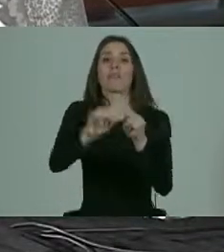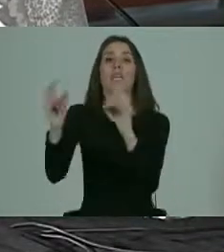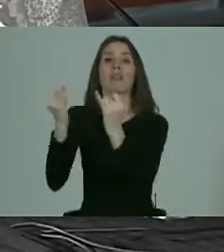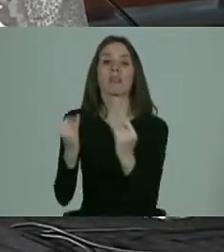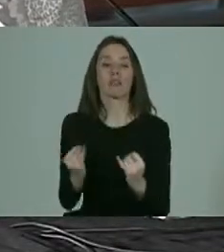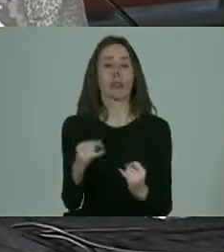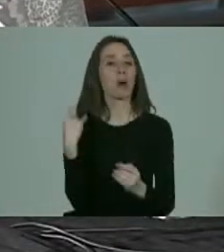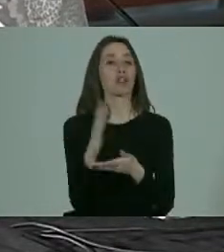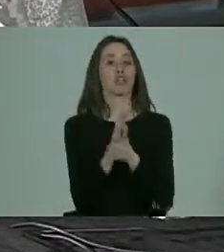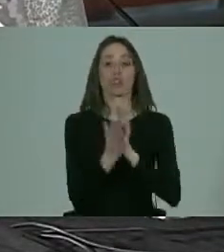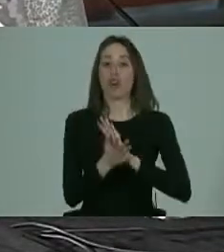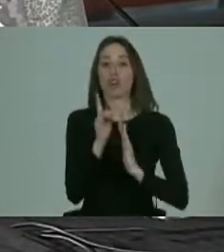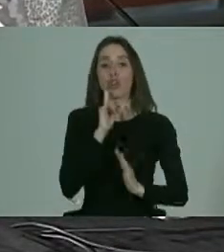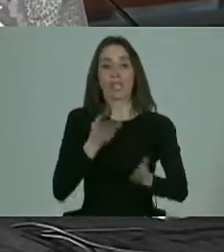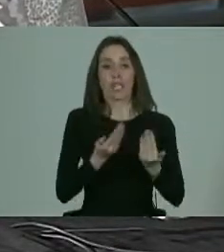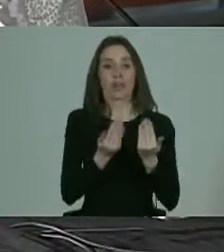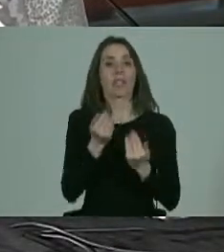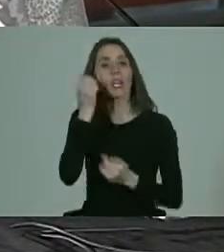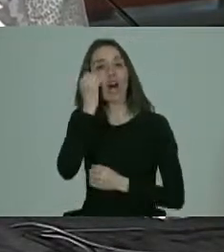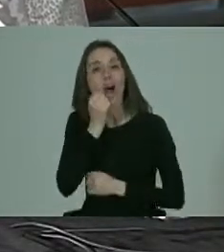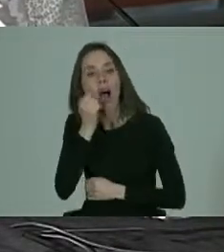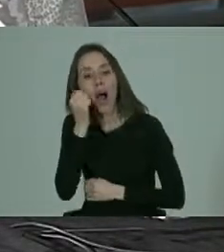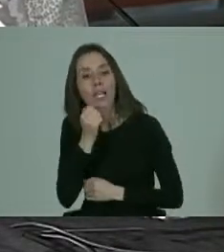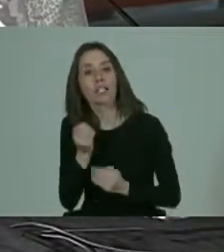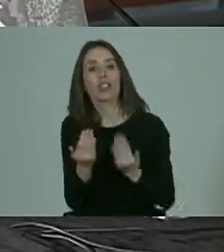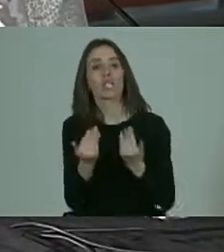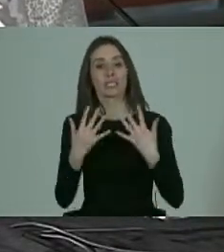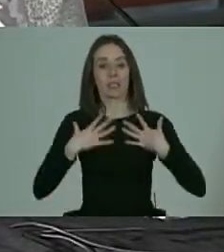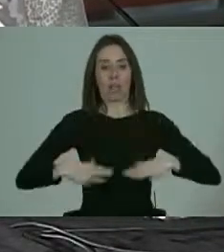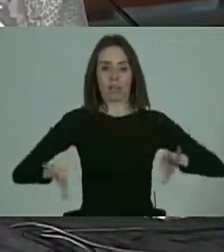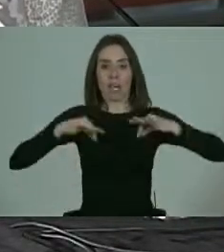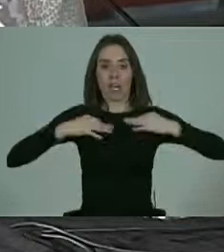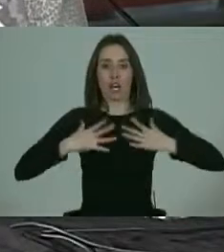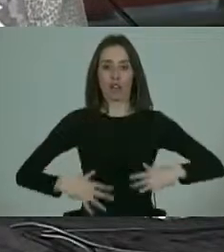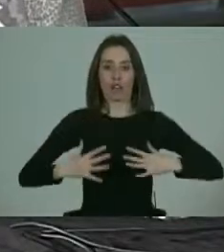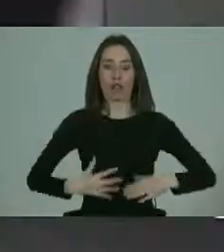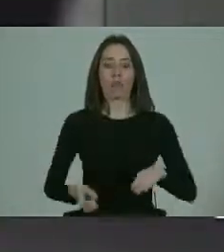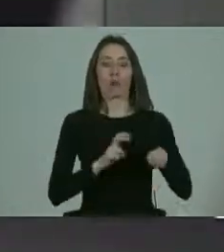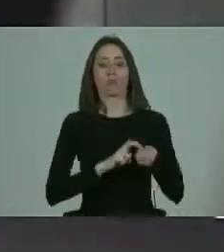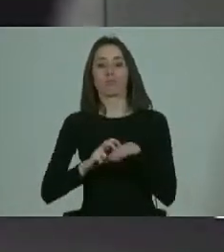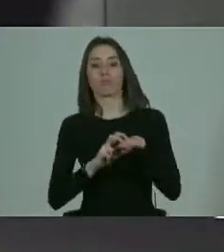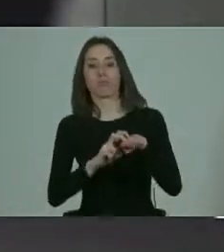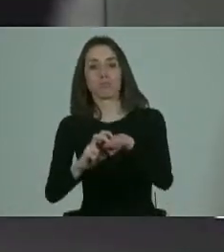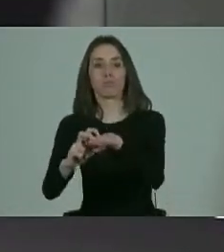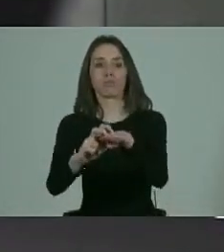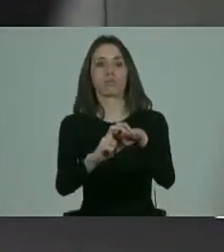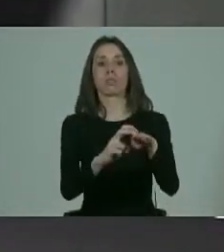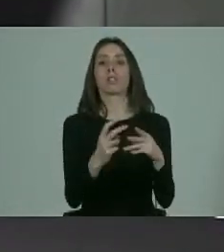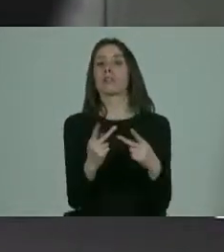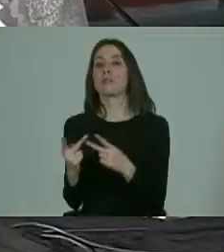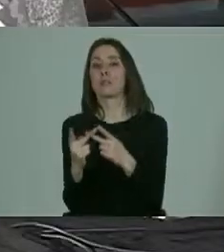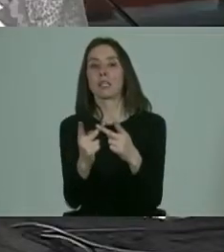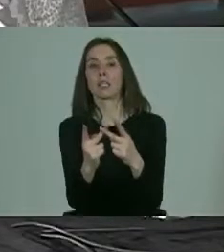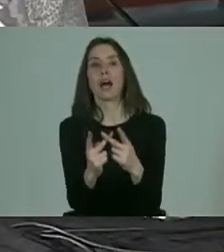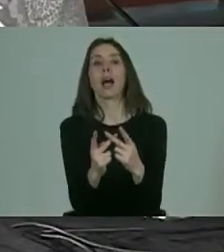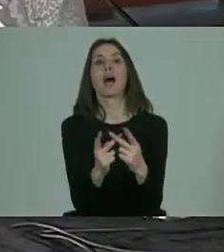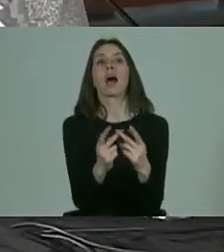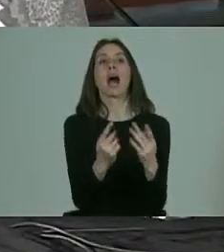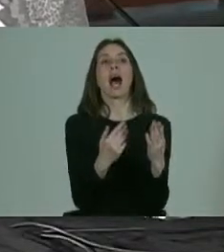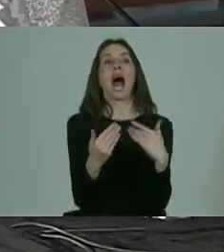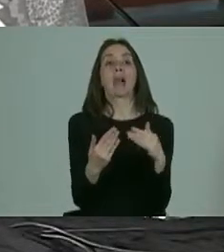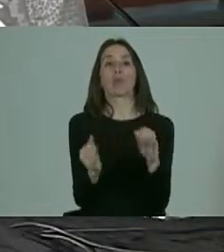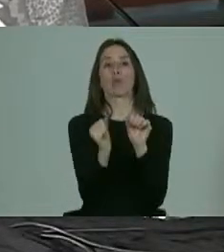necesidad de cariños necesidades vestir no se está portando de las satisface unos con